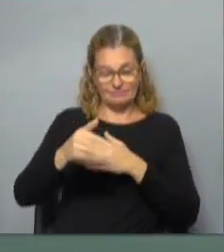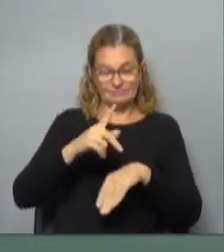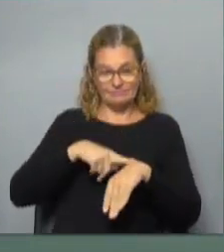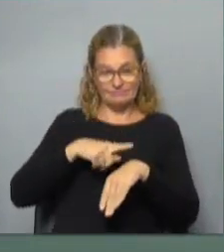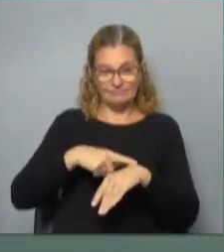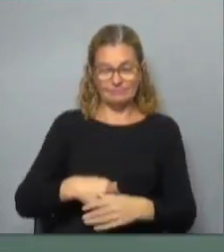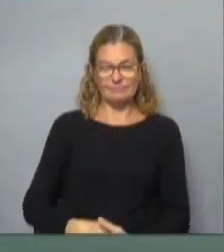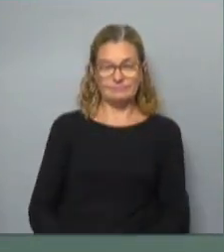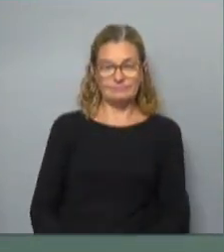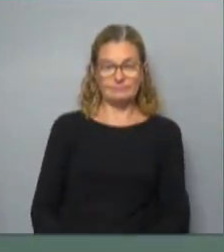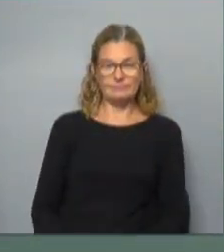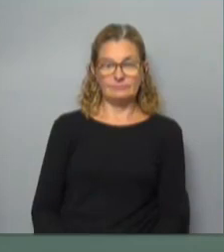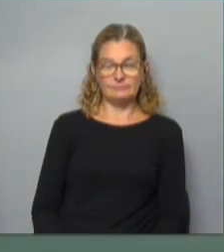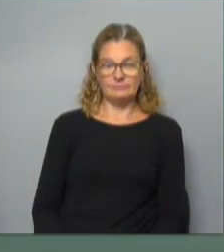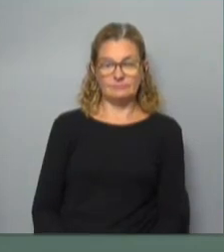horas